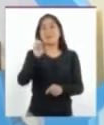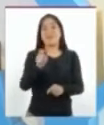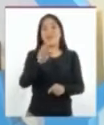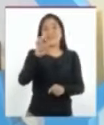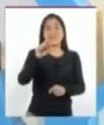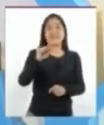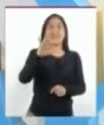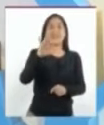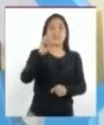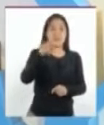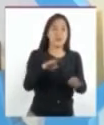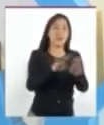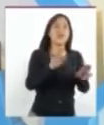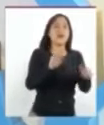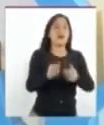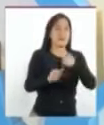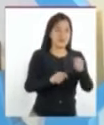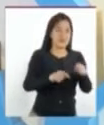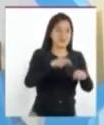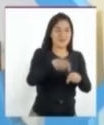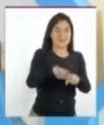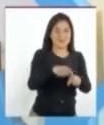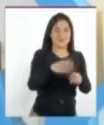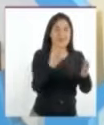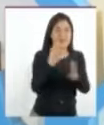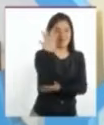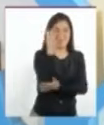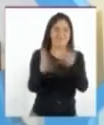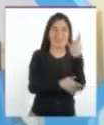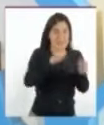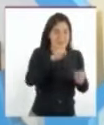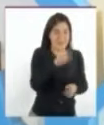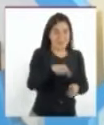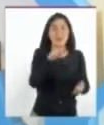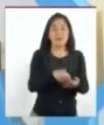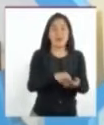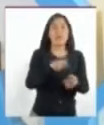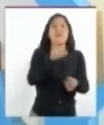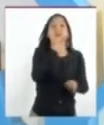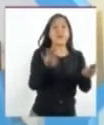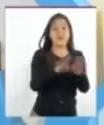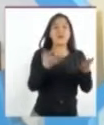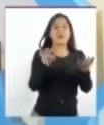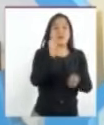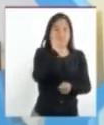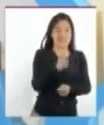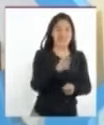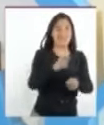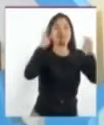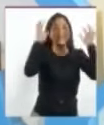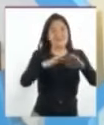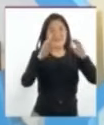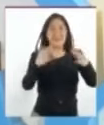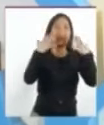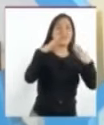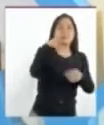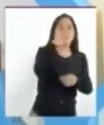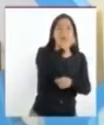estaciones, aprovechando los recursos naturales del momento, de tal forma que el clima jugó un papel